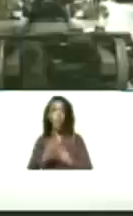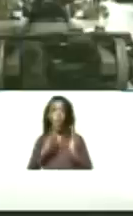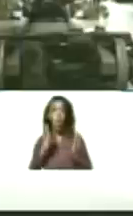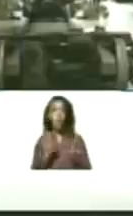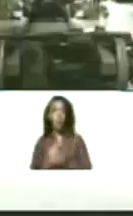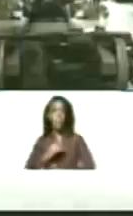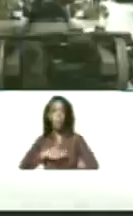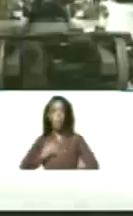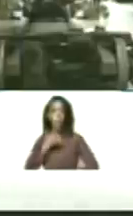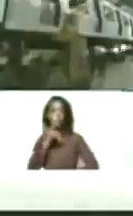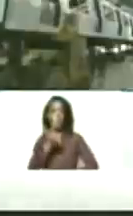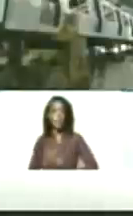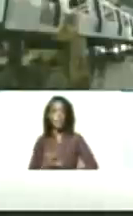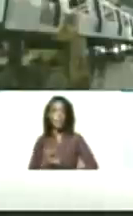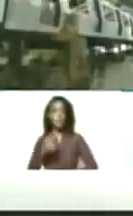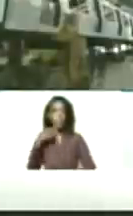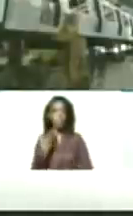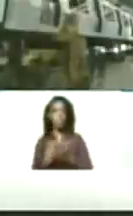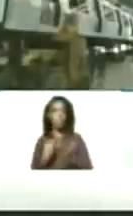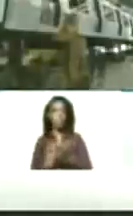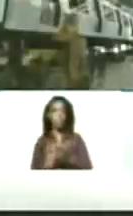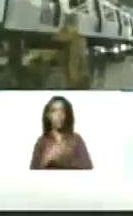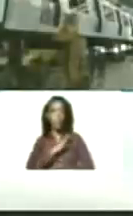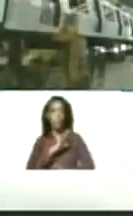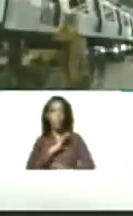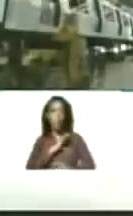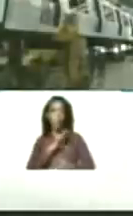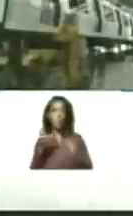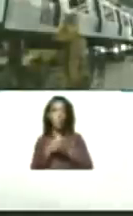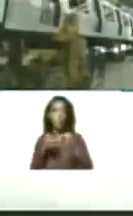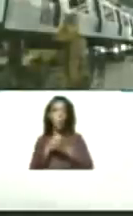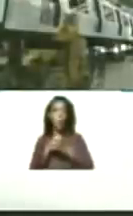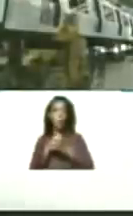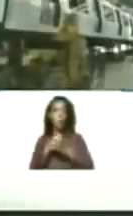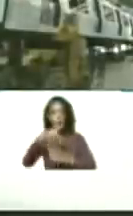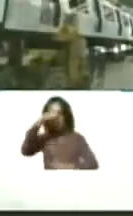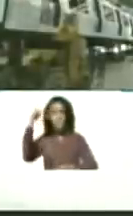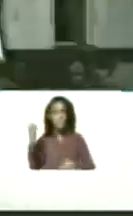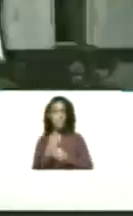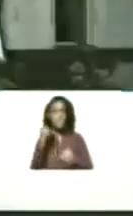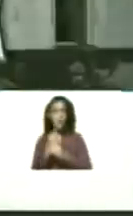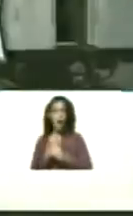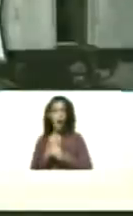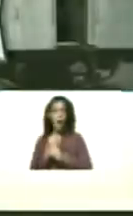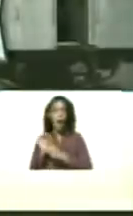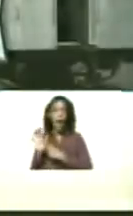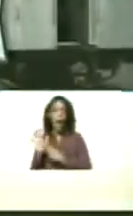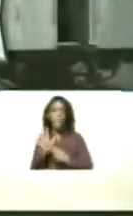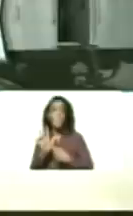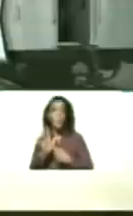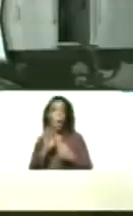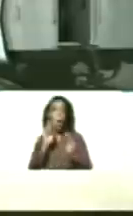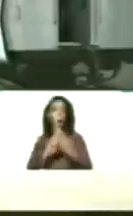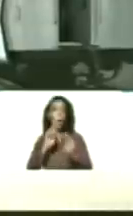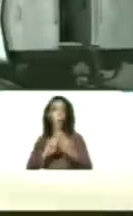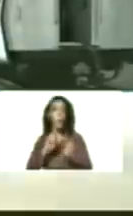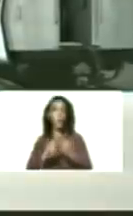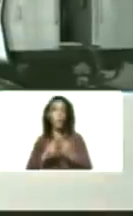podemos decir con certeza tenemos una clase obrera ejemplar, con